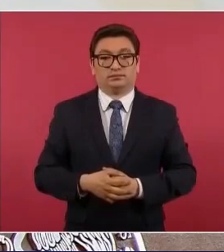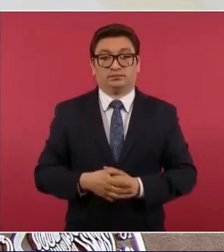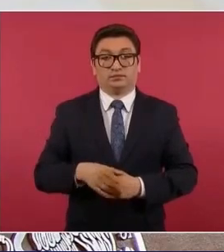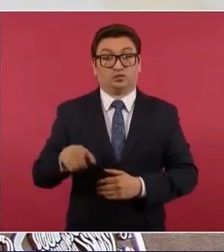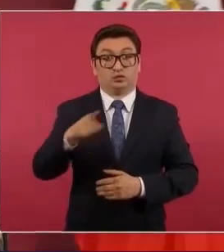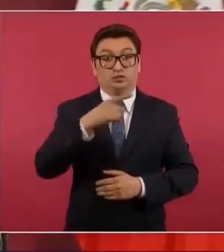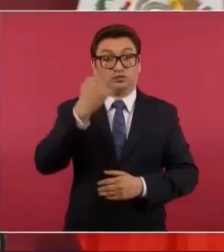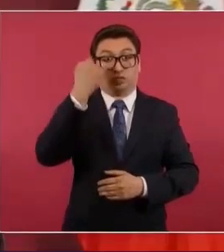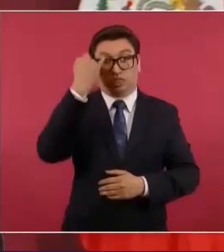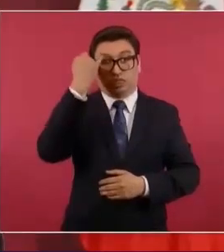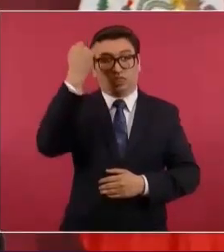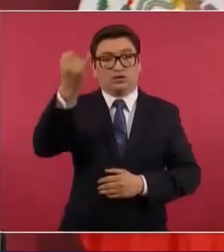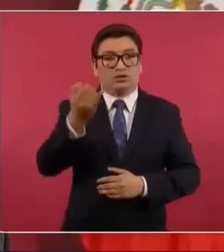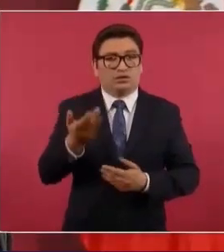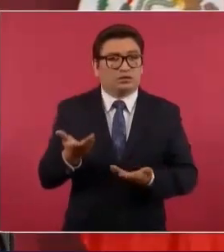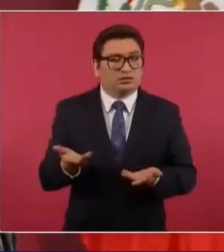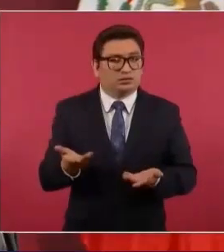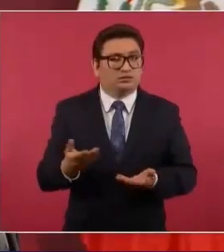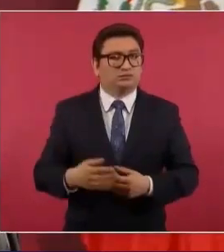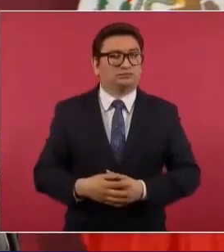Imagínense,